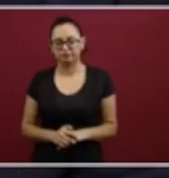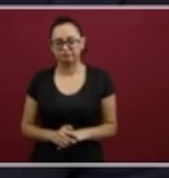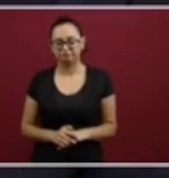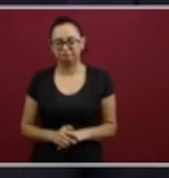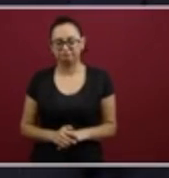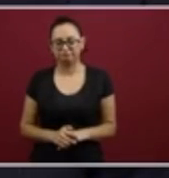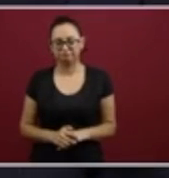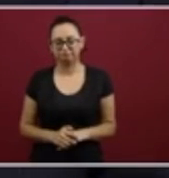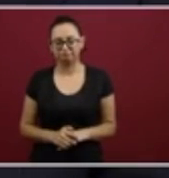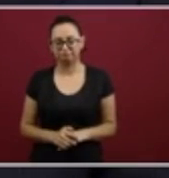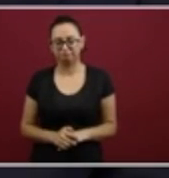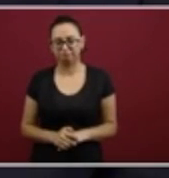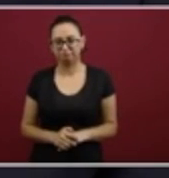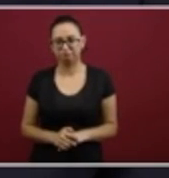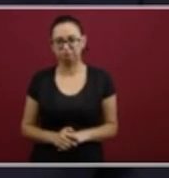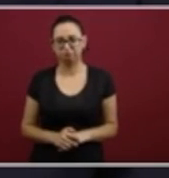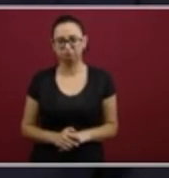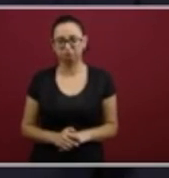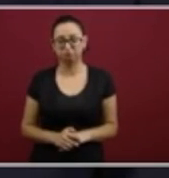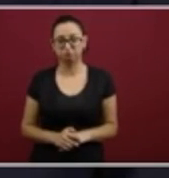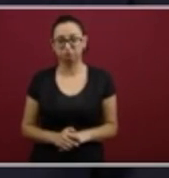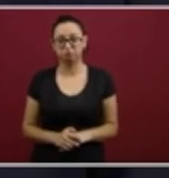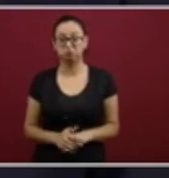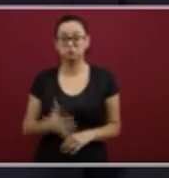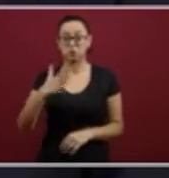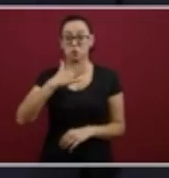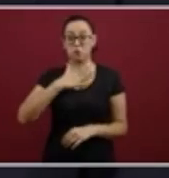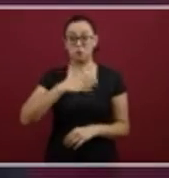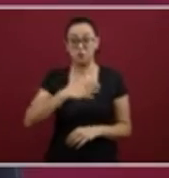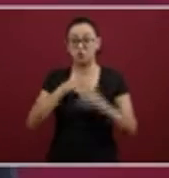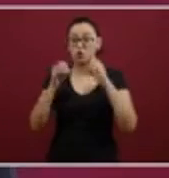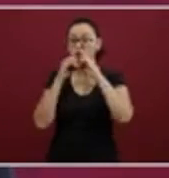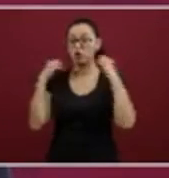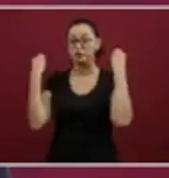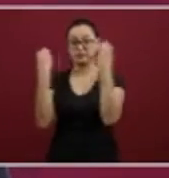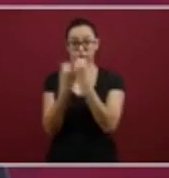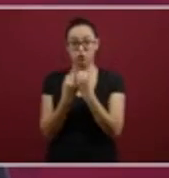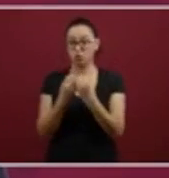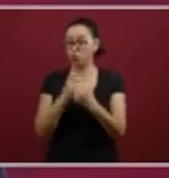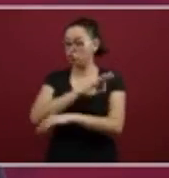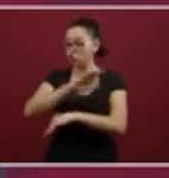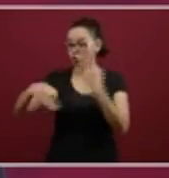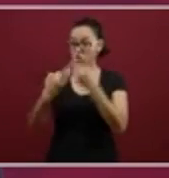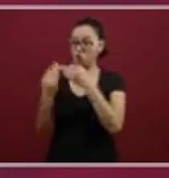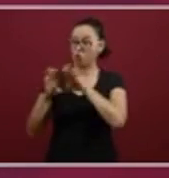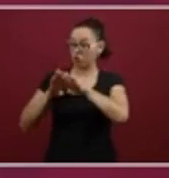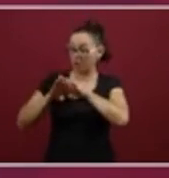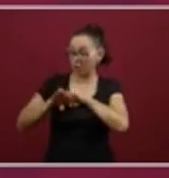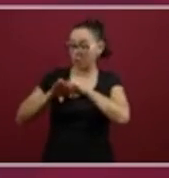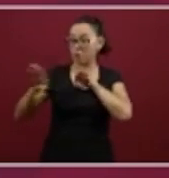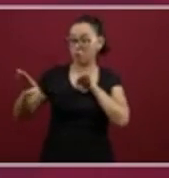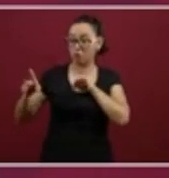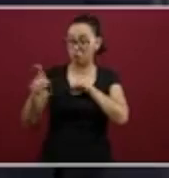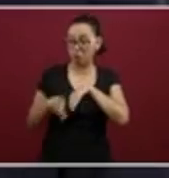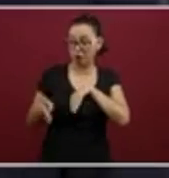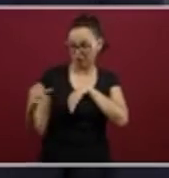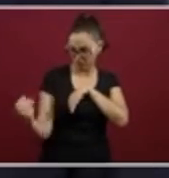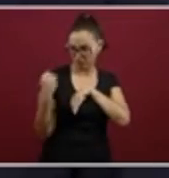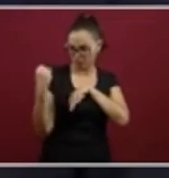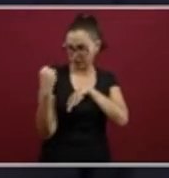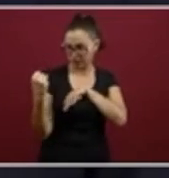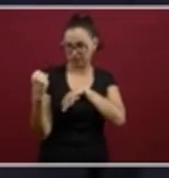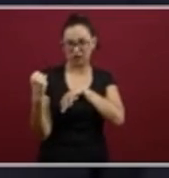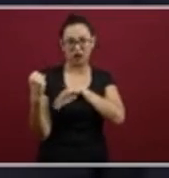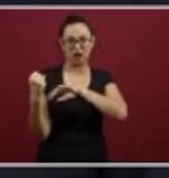que pertenece a una organización democrática y está uno enarbolando